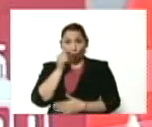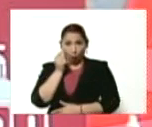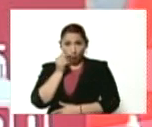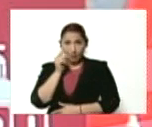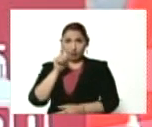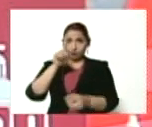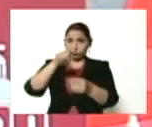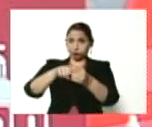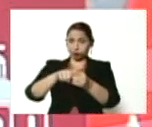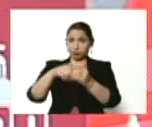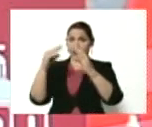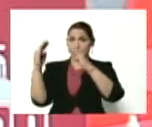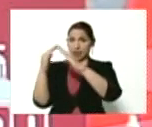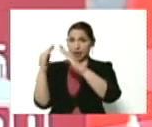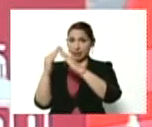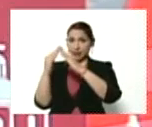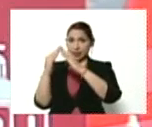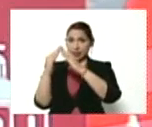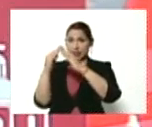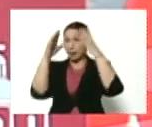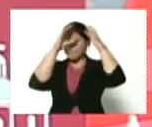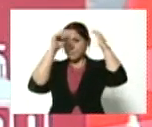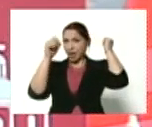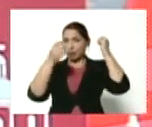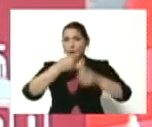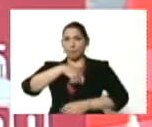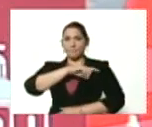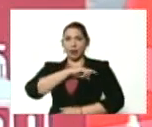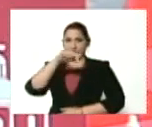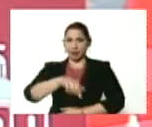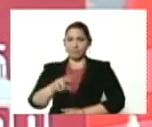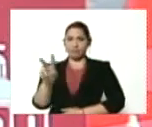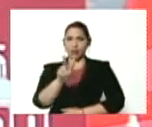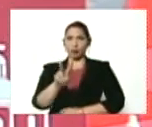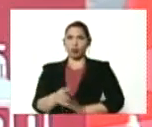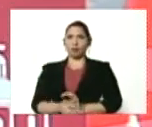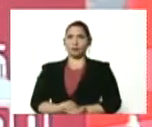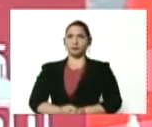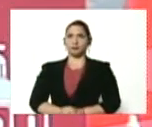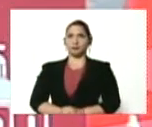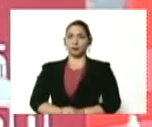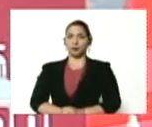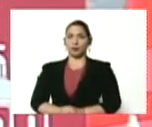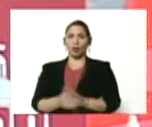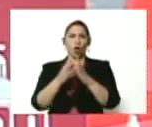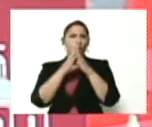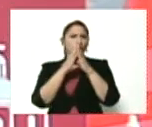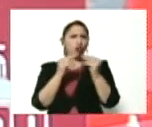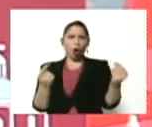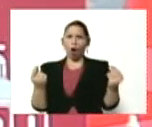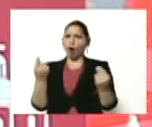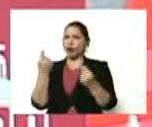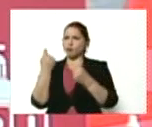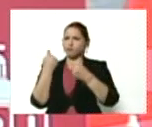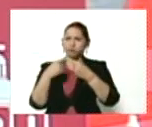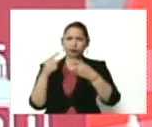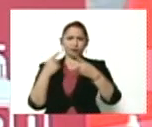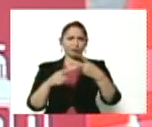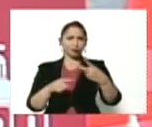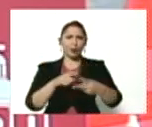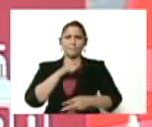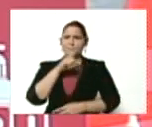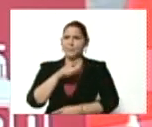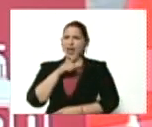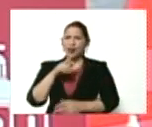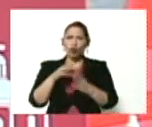la residencia del embajador de España en Venezuela. Y todos los delitos, todas